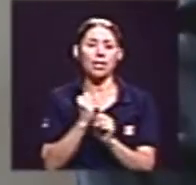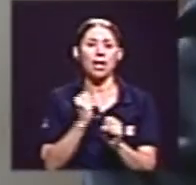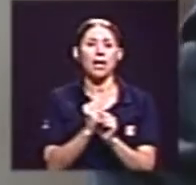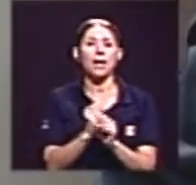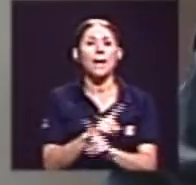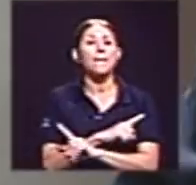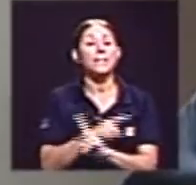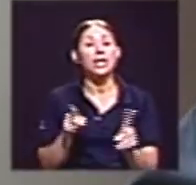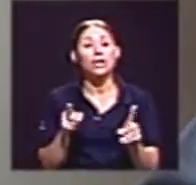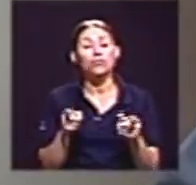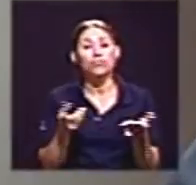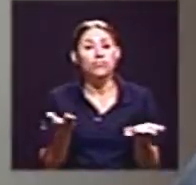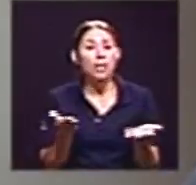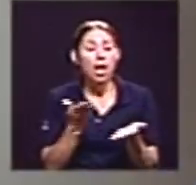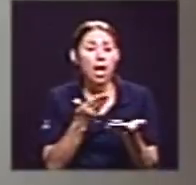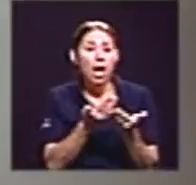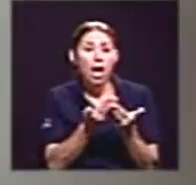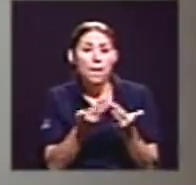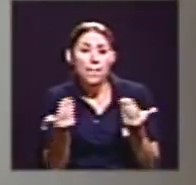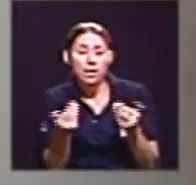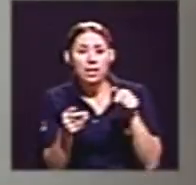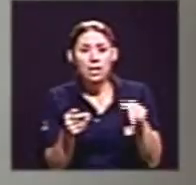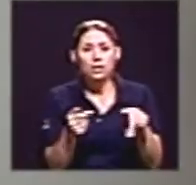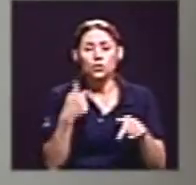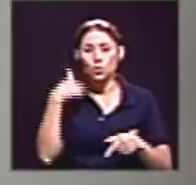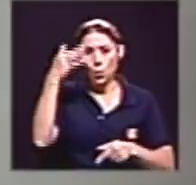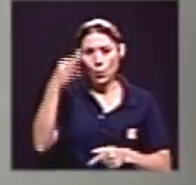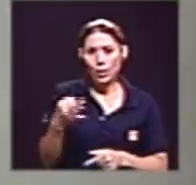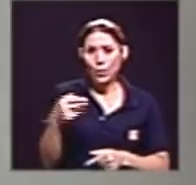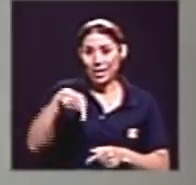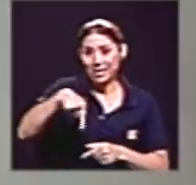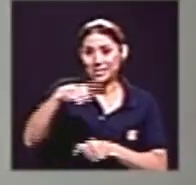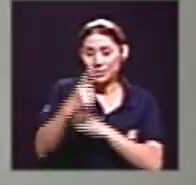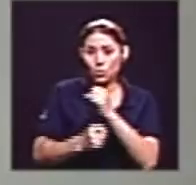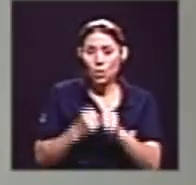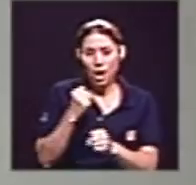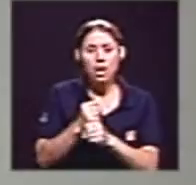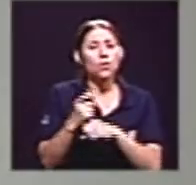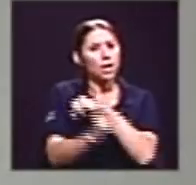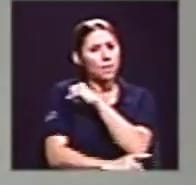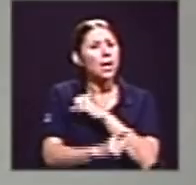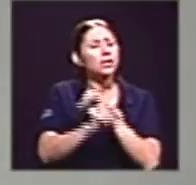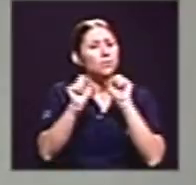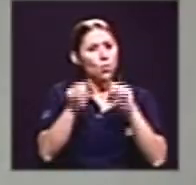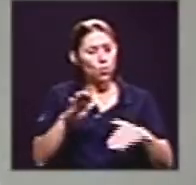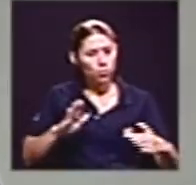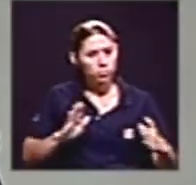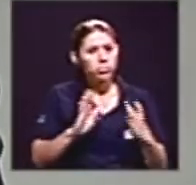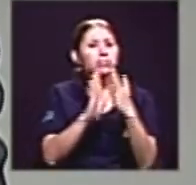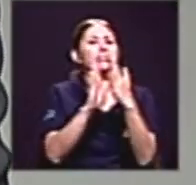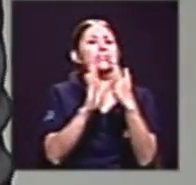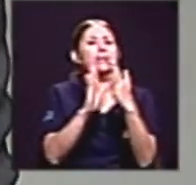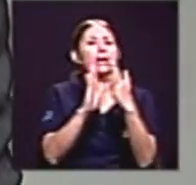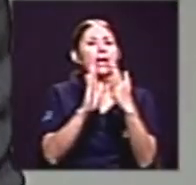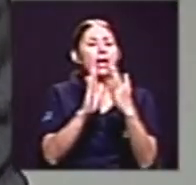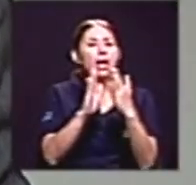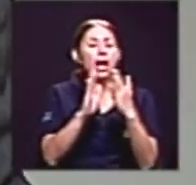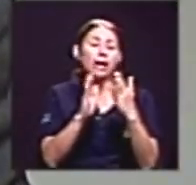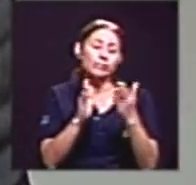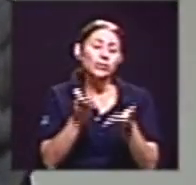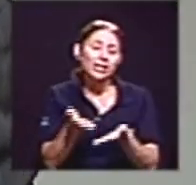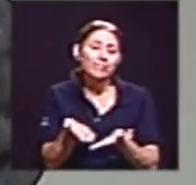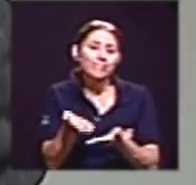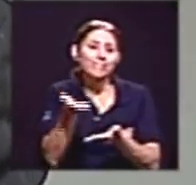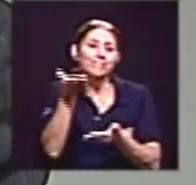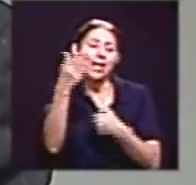Pero fuera de eso, yo veo que es un año en el cual el país pudo hacerle frente sin un aumento muy fuerte en la pobreza. La